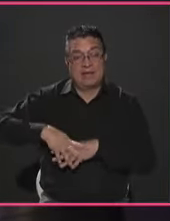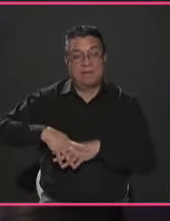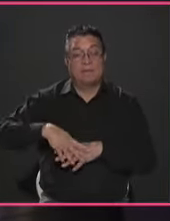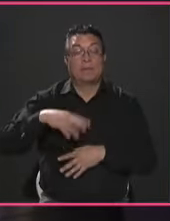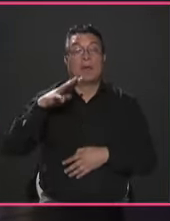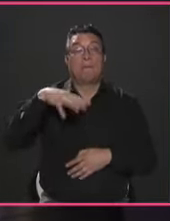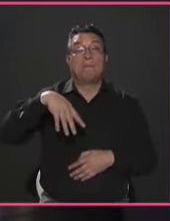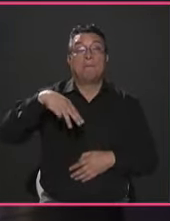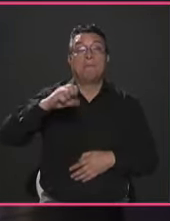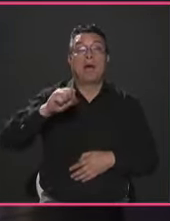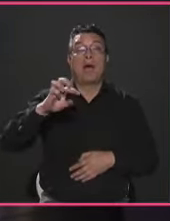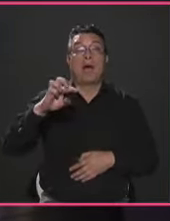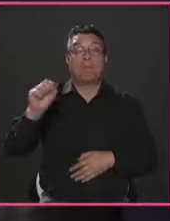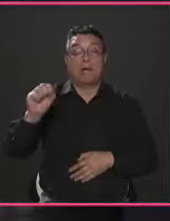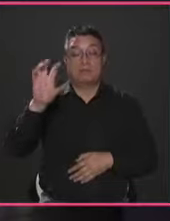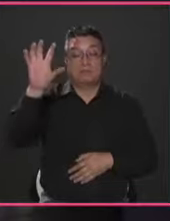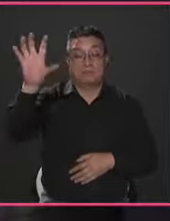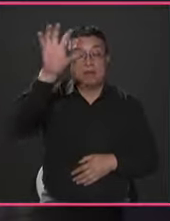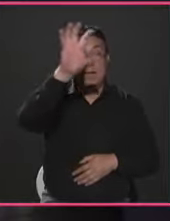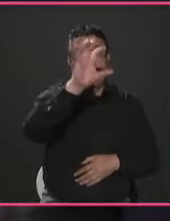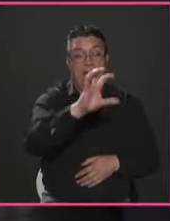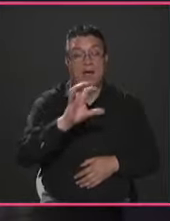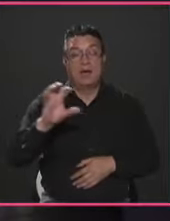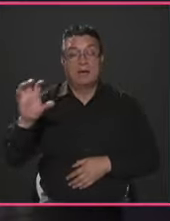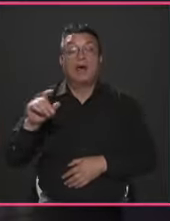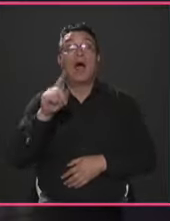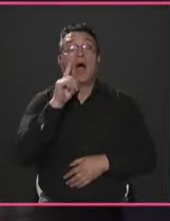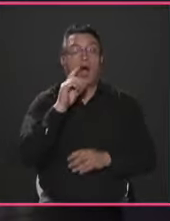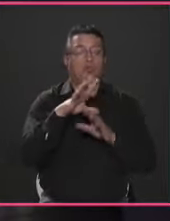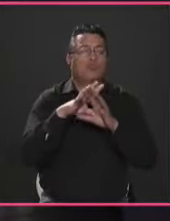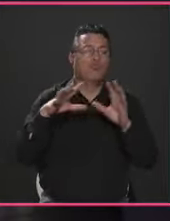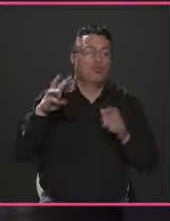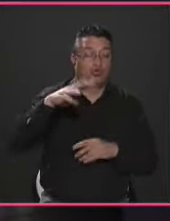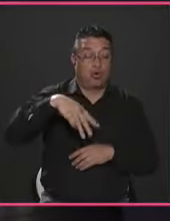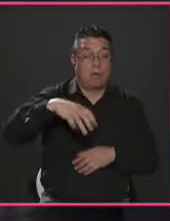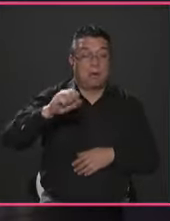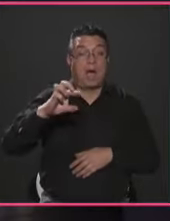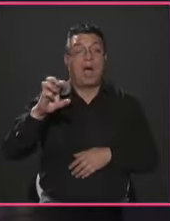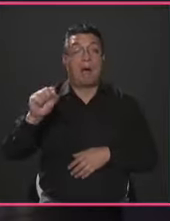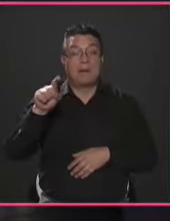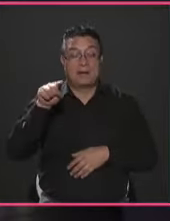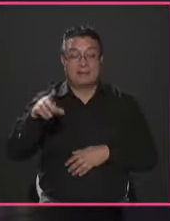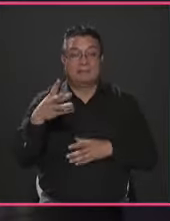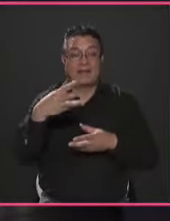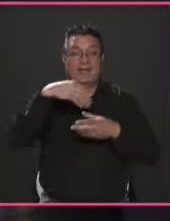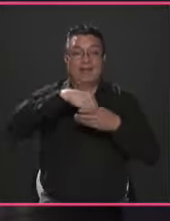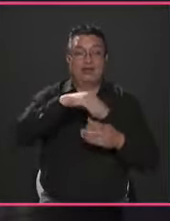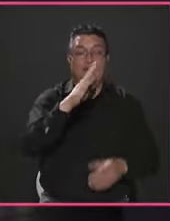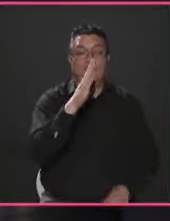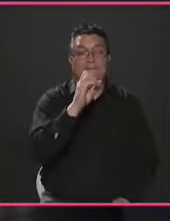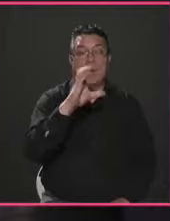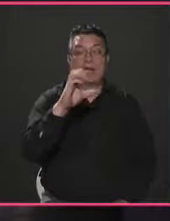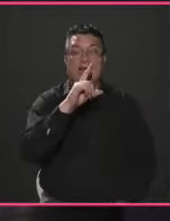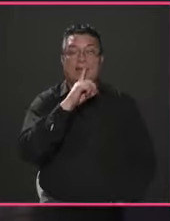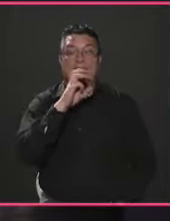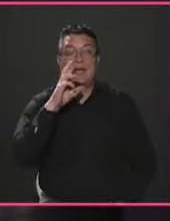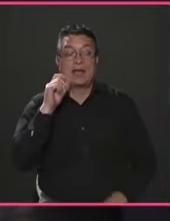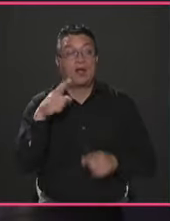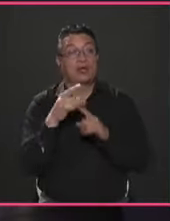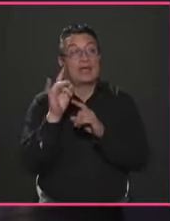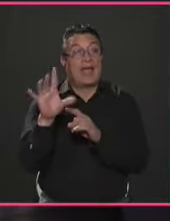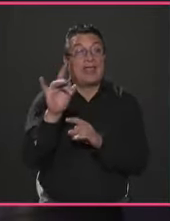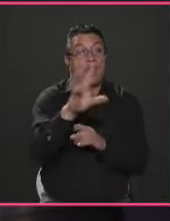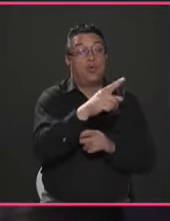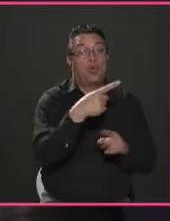de mapa Tenemos muchos mapas en la parte de la bacteria cada uno es